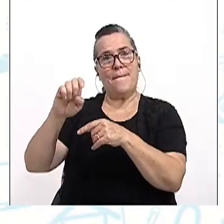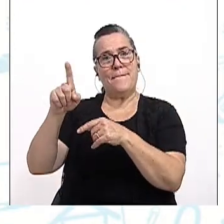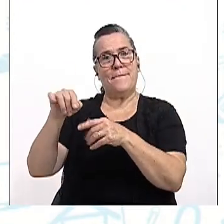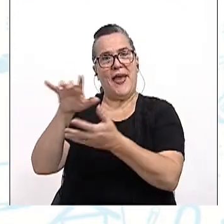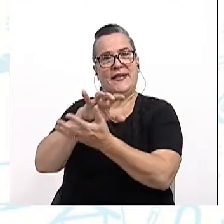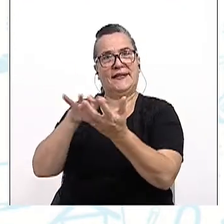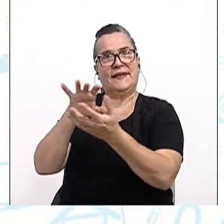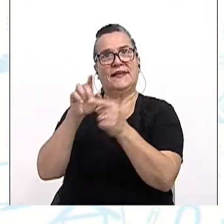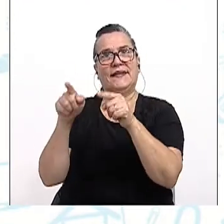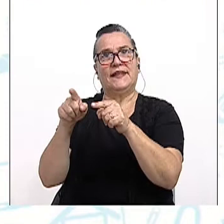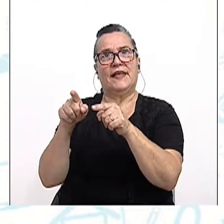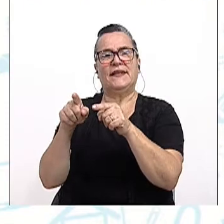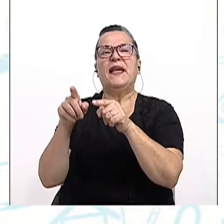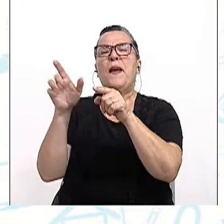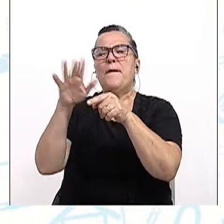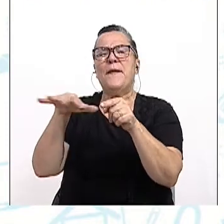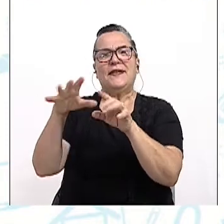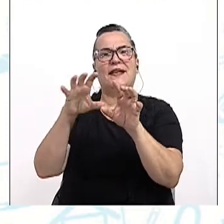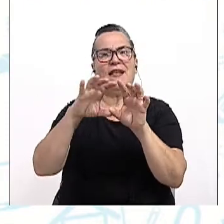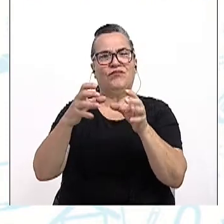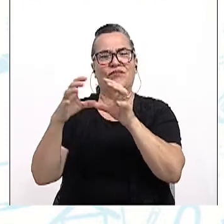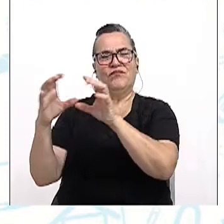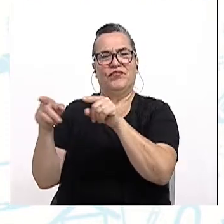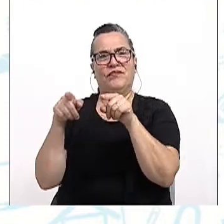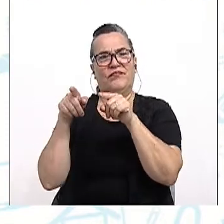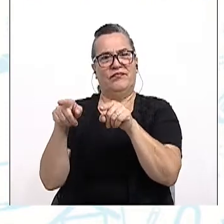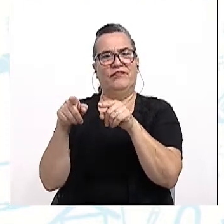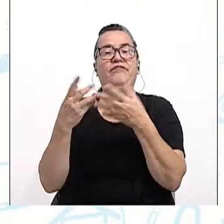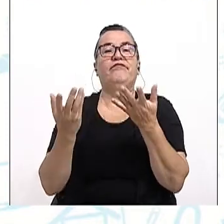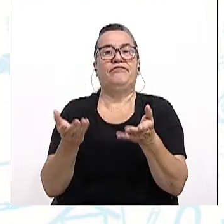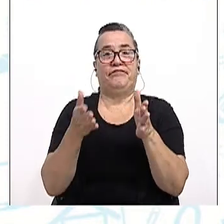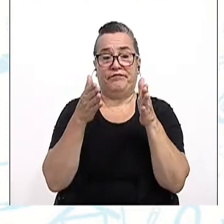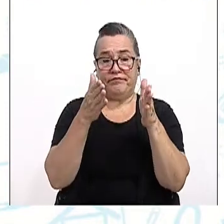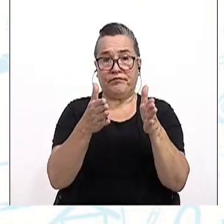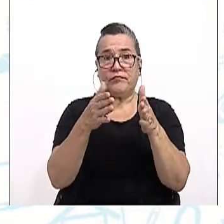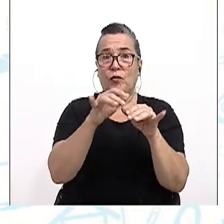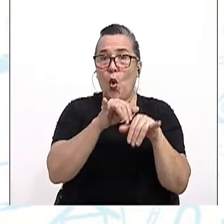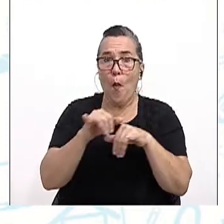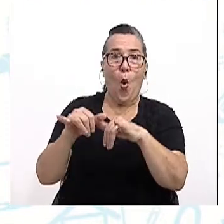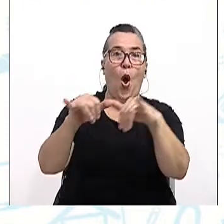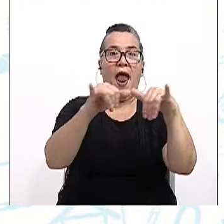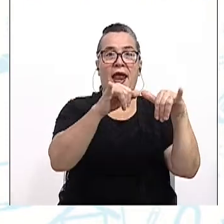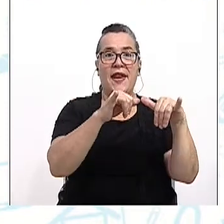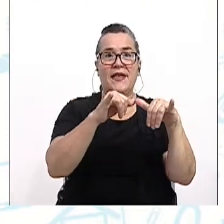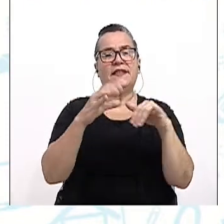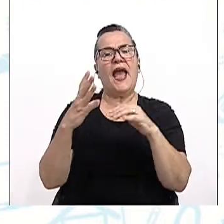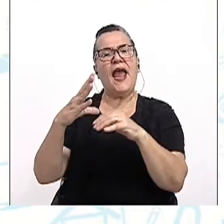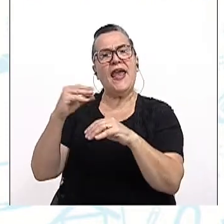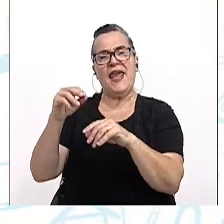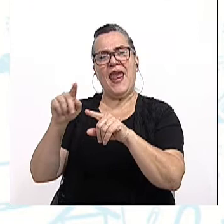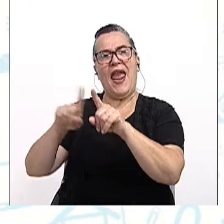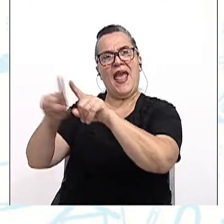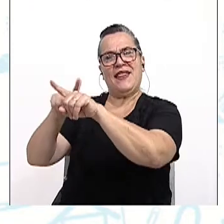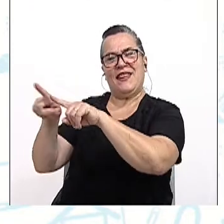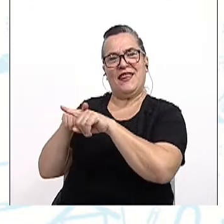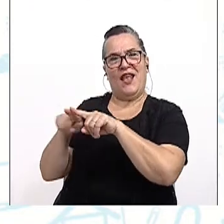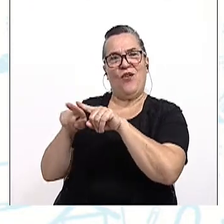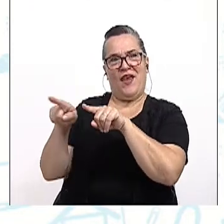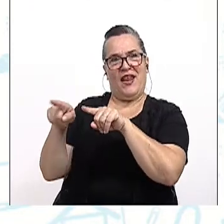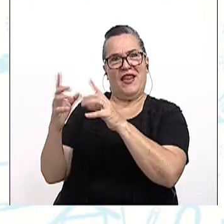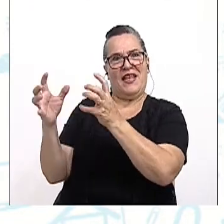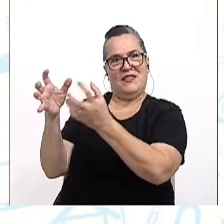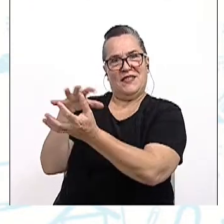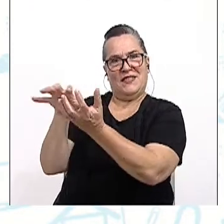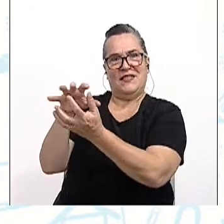pantalla tenemos la clasificación. Las mezclas pueden ser homogéneas y heterogéneas.